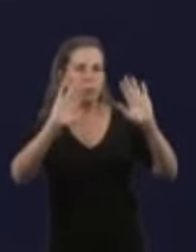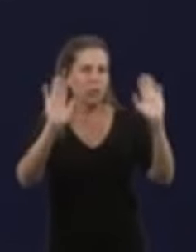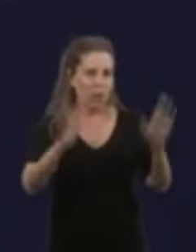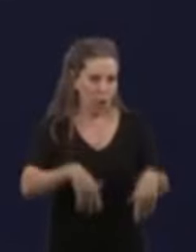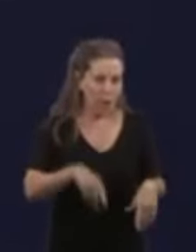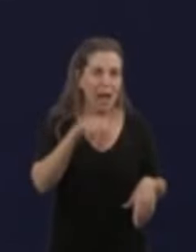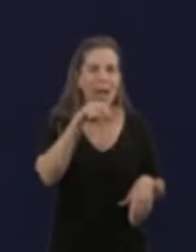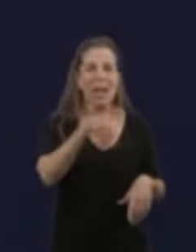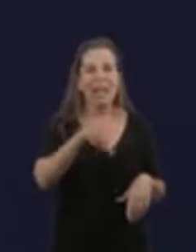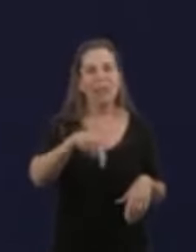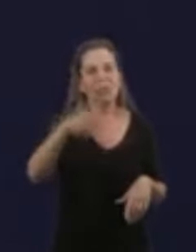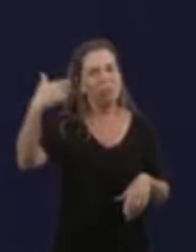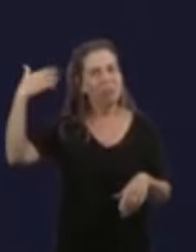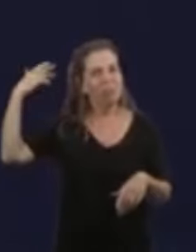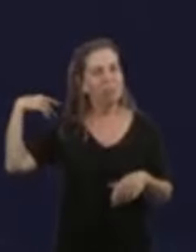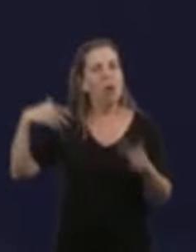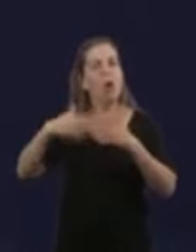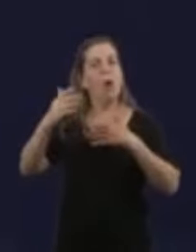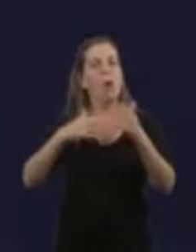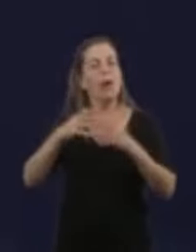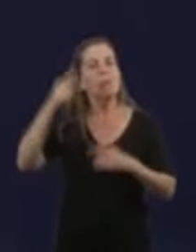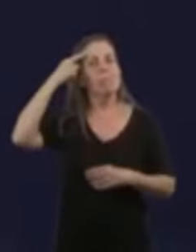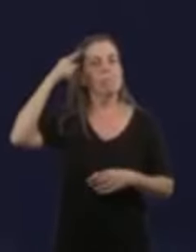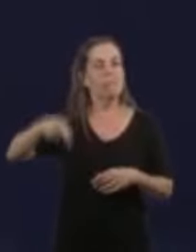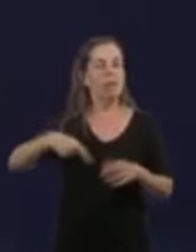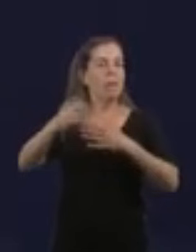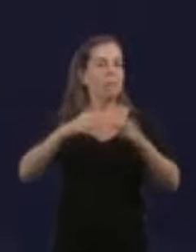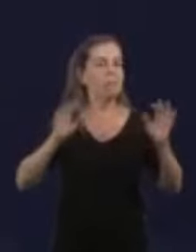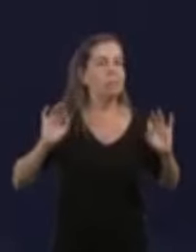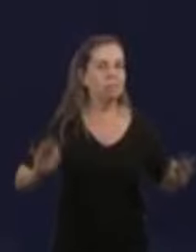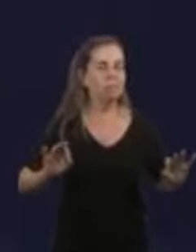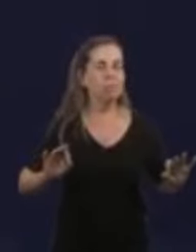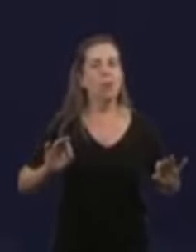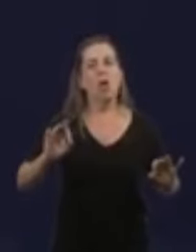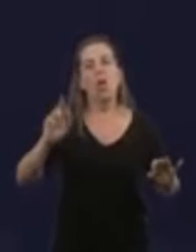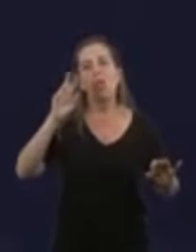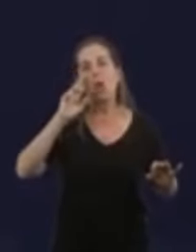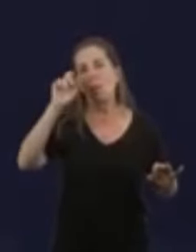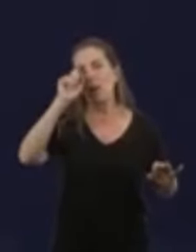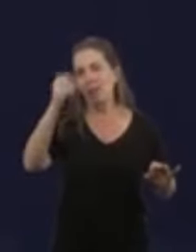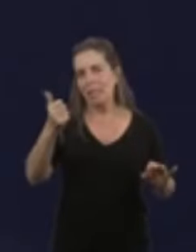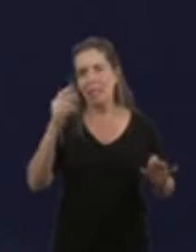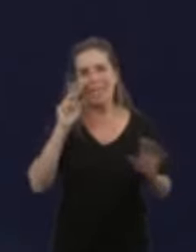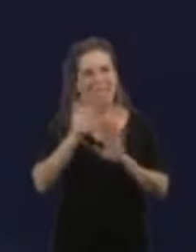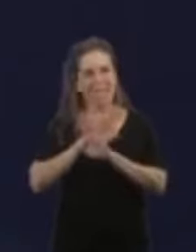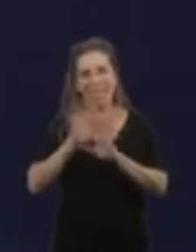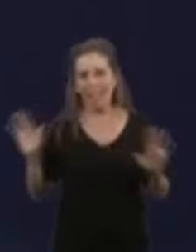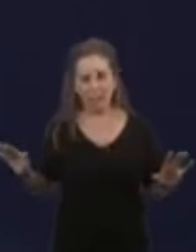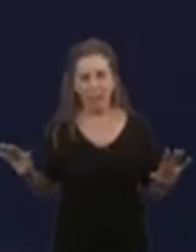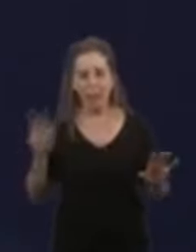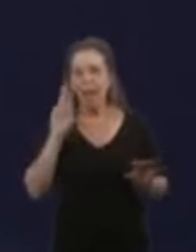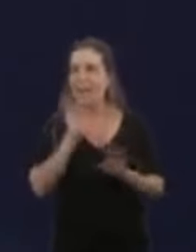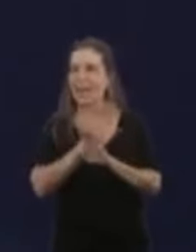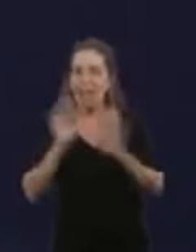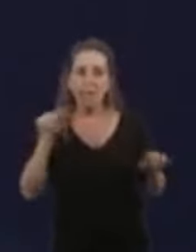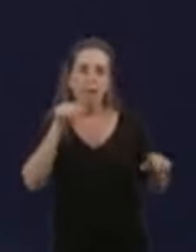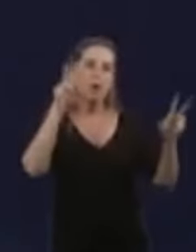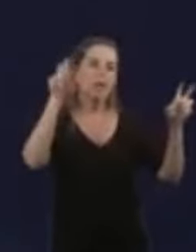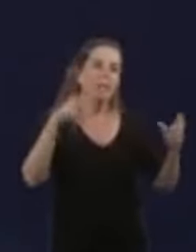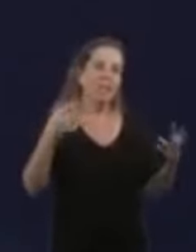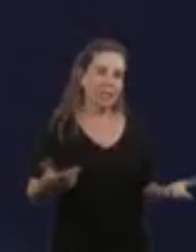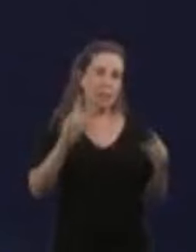pensada ser terminada en 2026 O sea que nada tiene que ver la obra con en tal caso de lo que estamos hablando que es